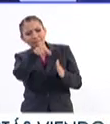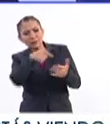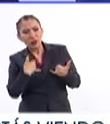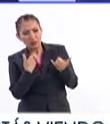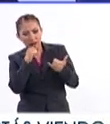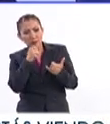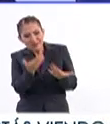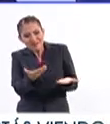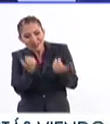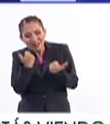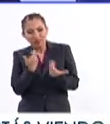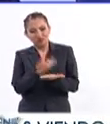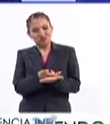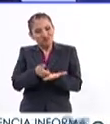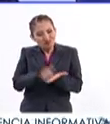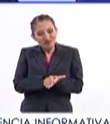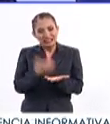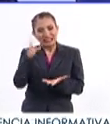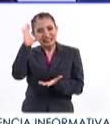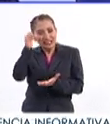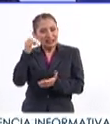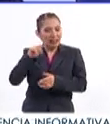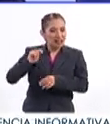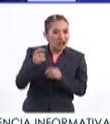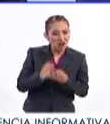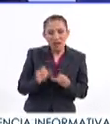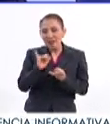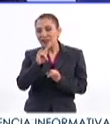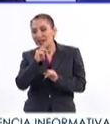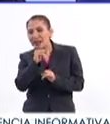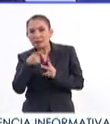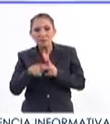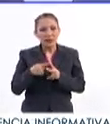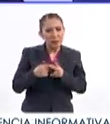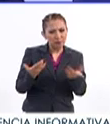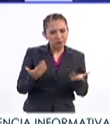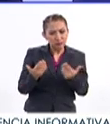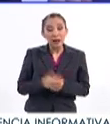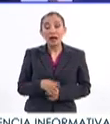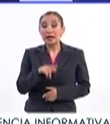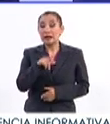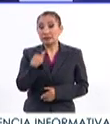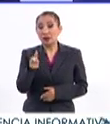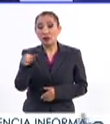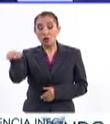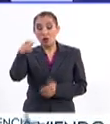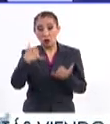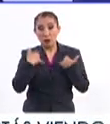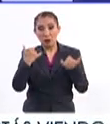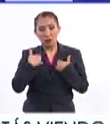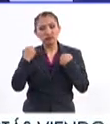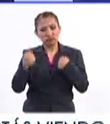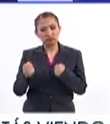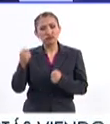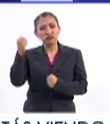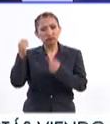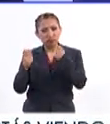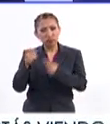chavos también quieran ser héroes de ciencia, tecnología, ingeniería y matemáticas. De estos muchachos yo les garantizo